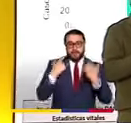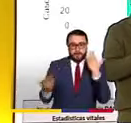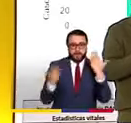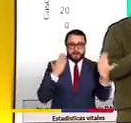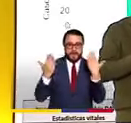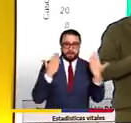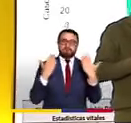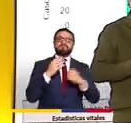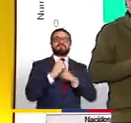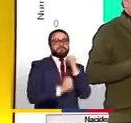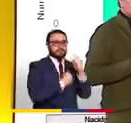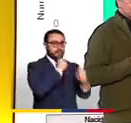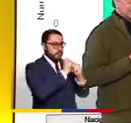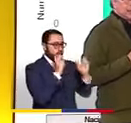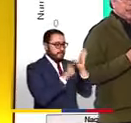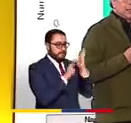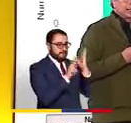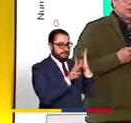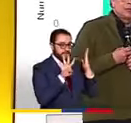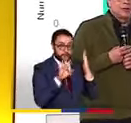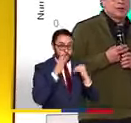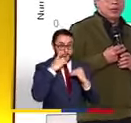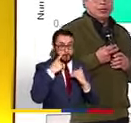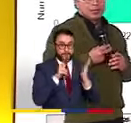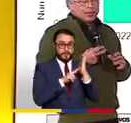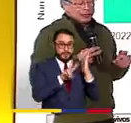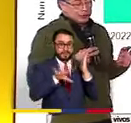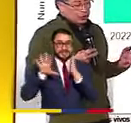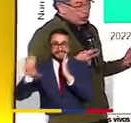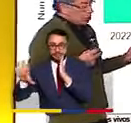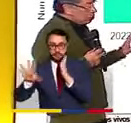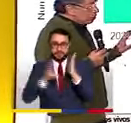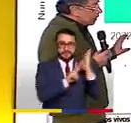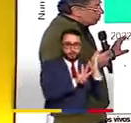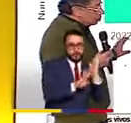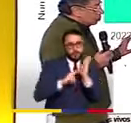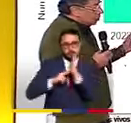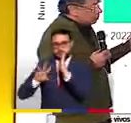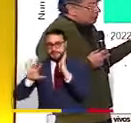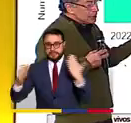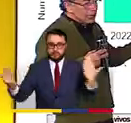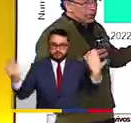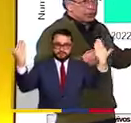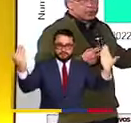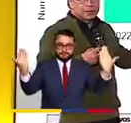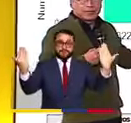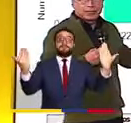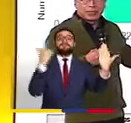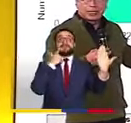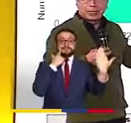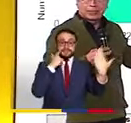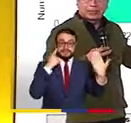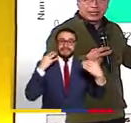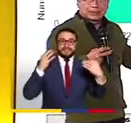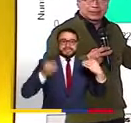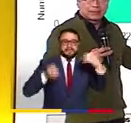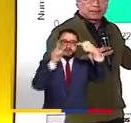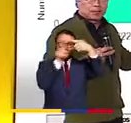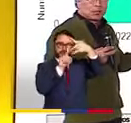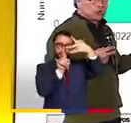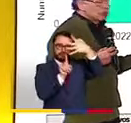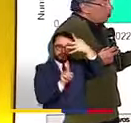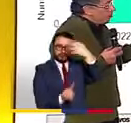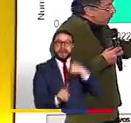tengo el que corre. Y miren cómo todos los años, cuando han llegado a la semana